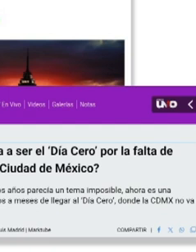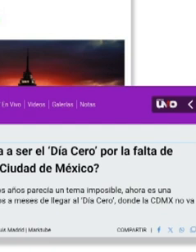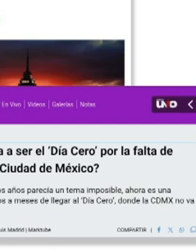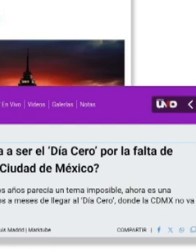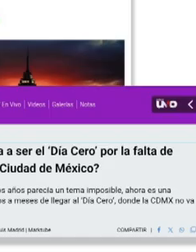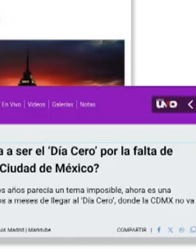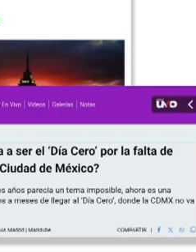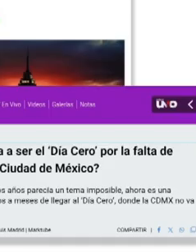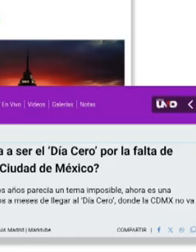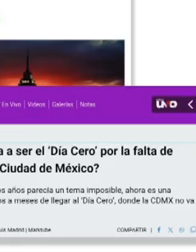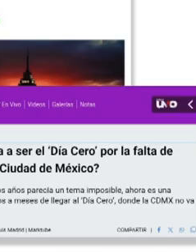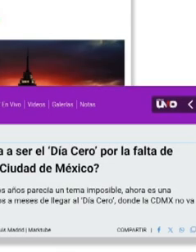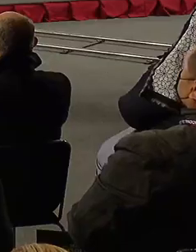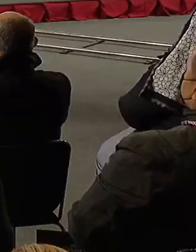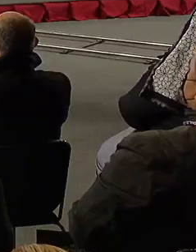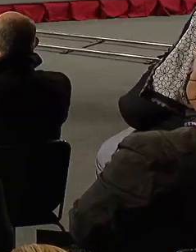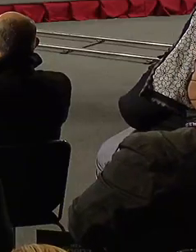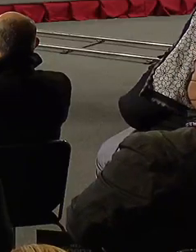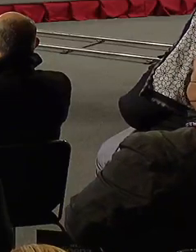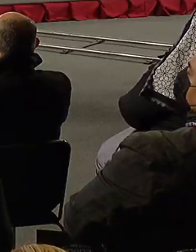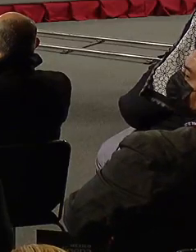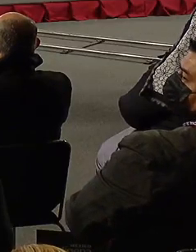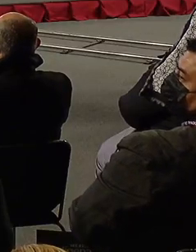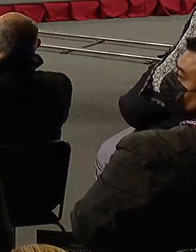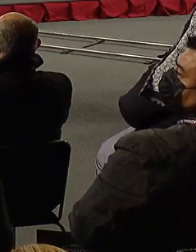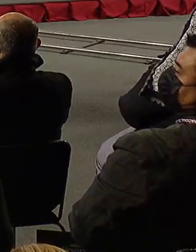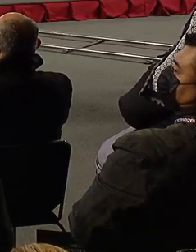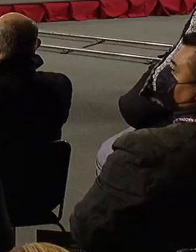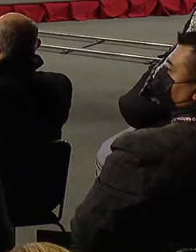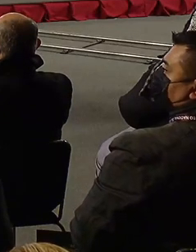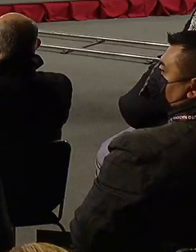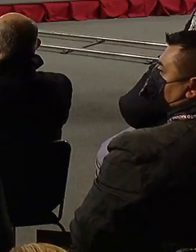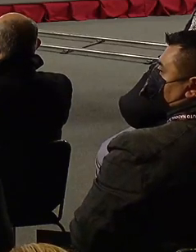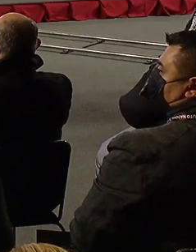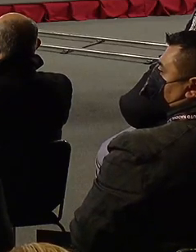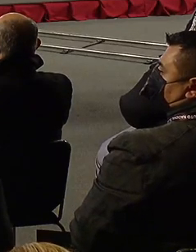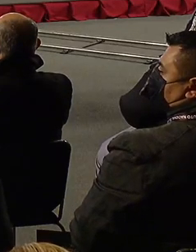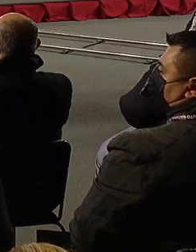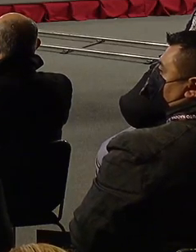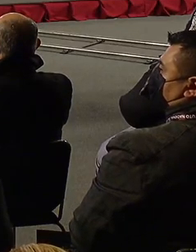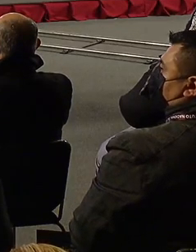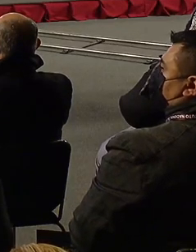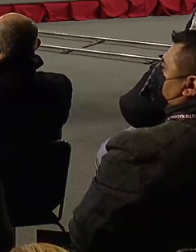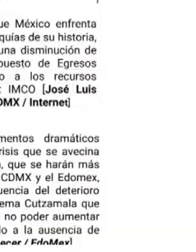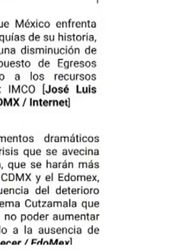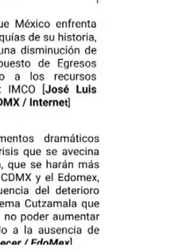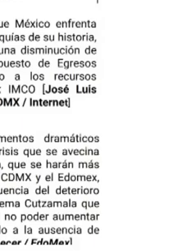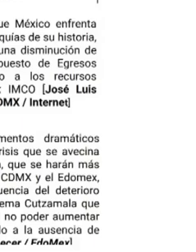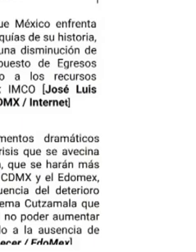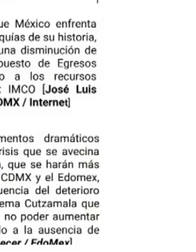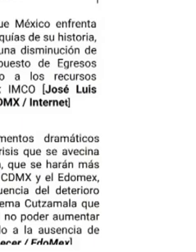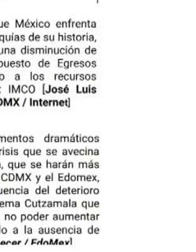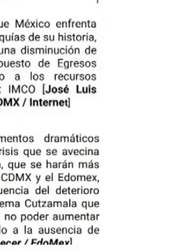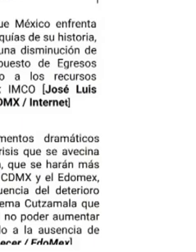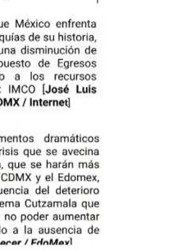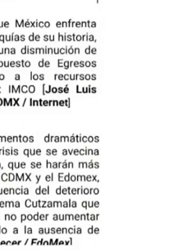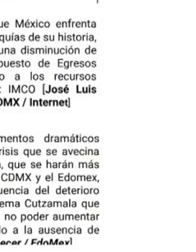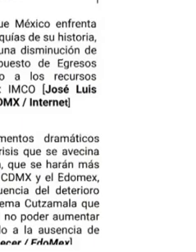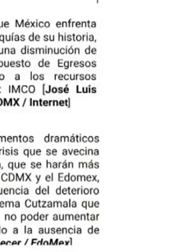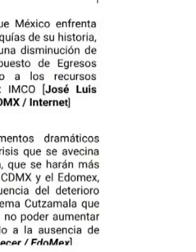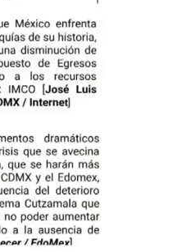7.561 notas, 472 notas al día. O sea, que sí hay campaña.